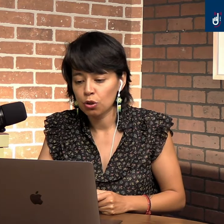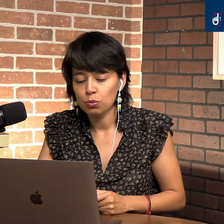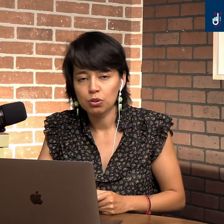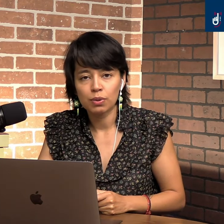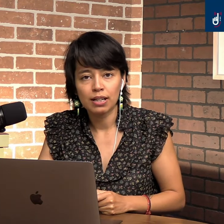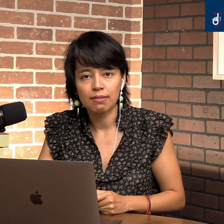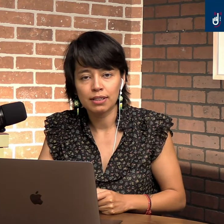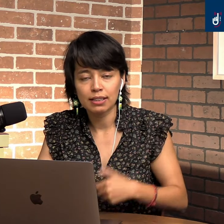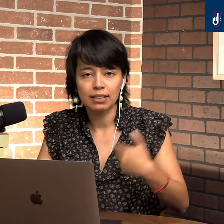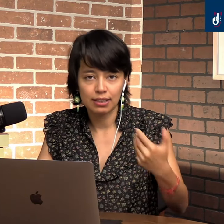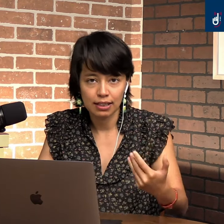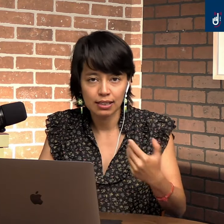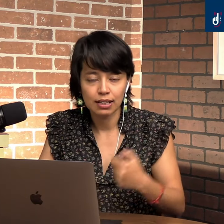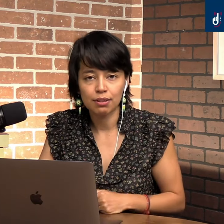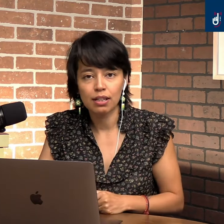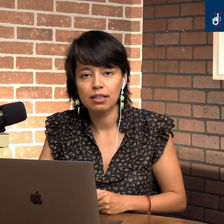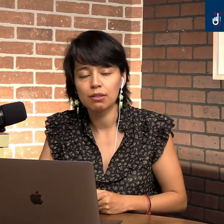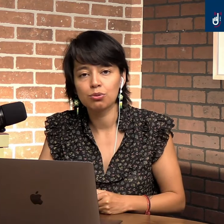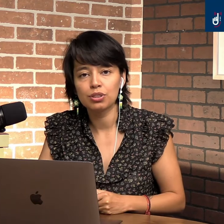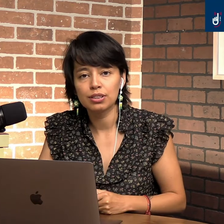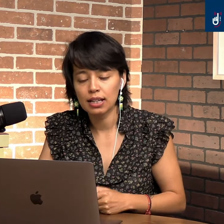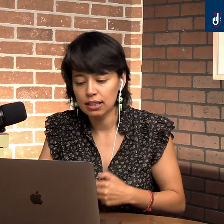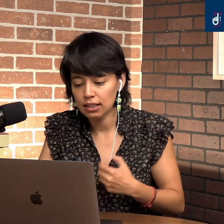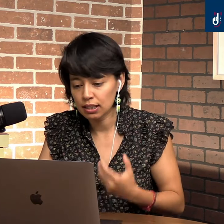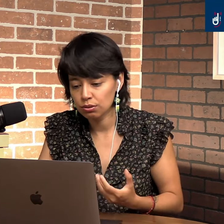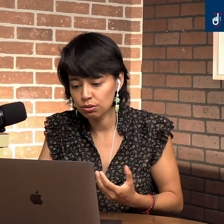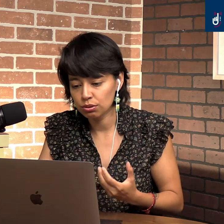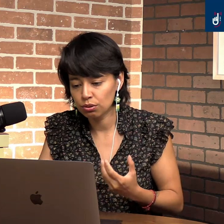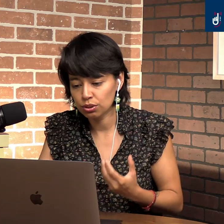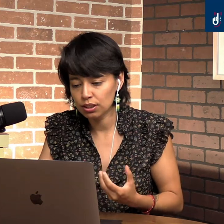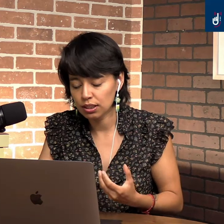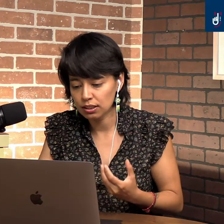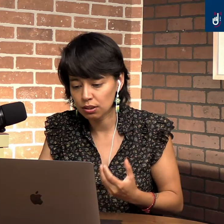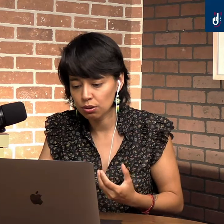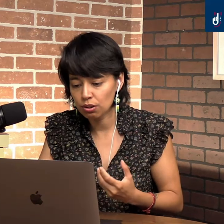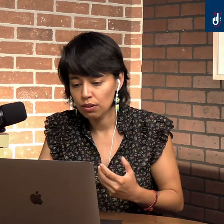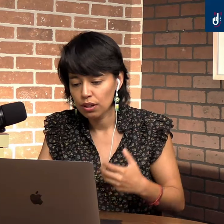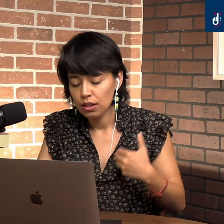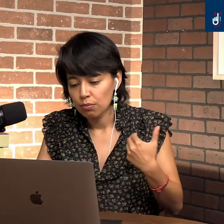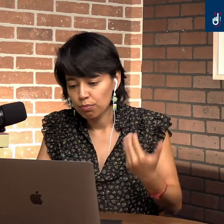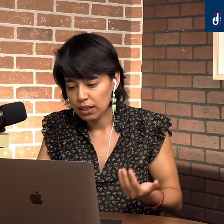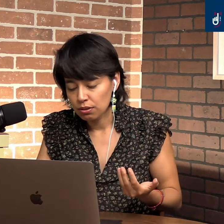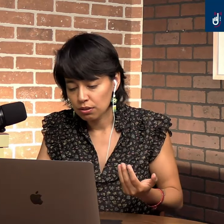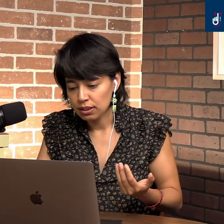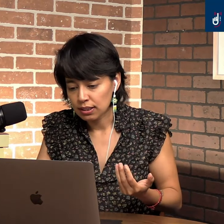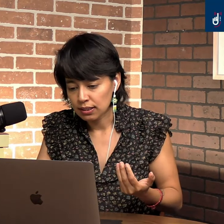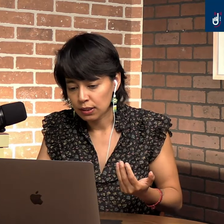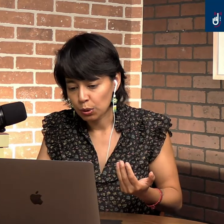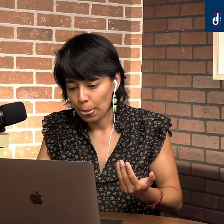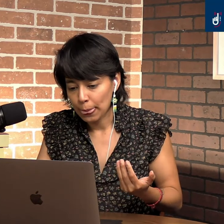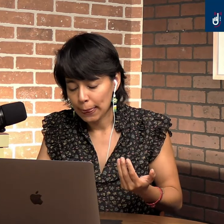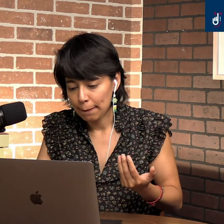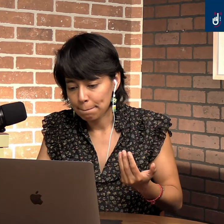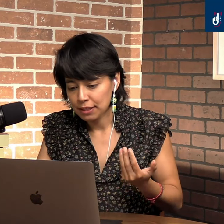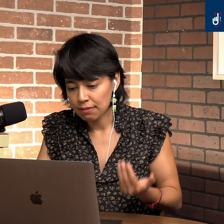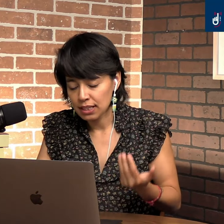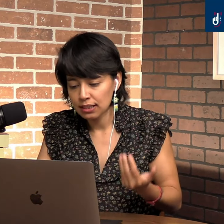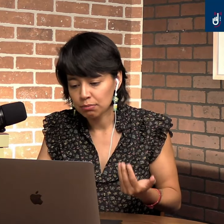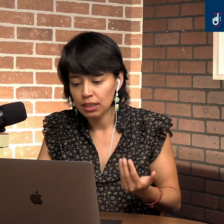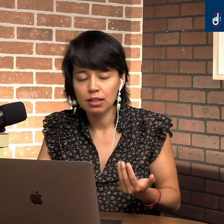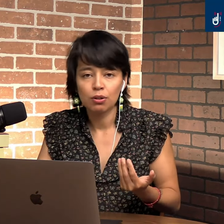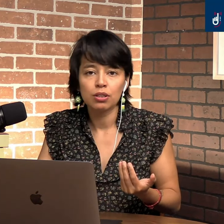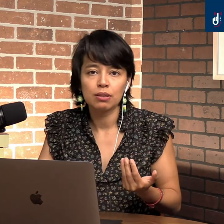de una comisión para la verdad que llegarían a la verdad y la justicia, ellos no sienten que se logró, pero